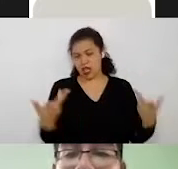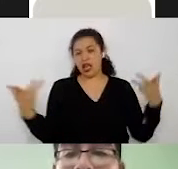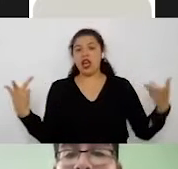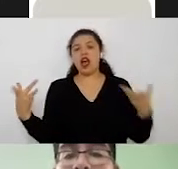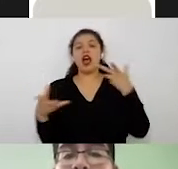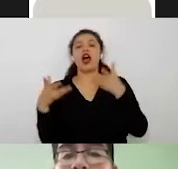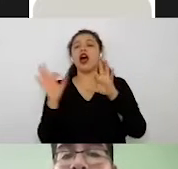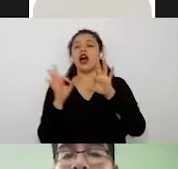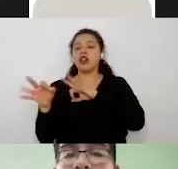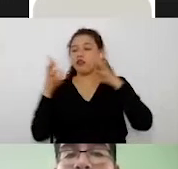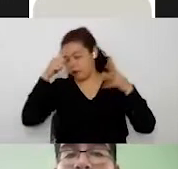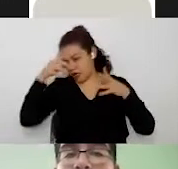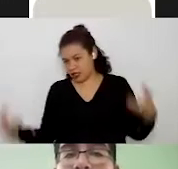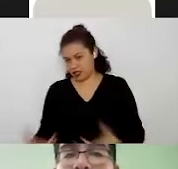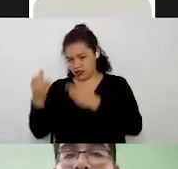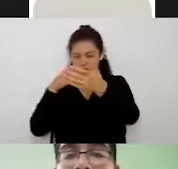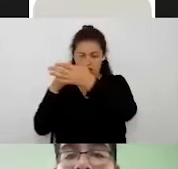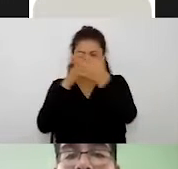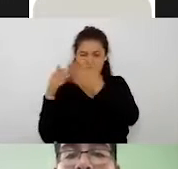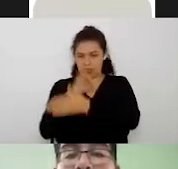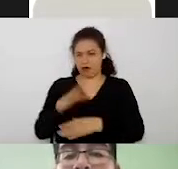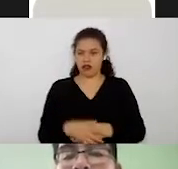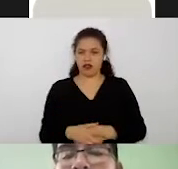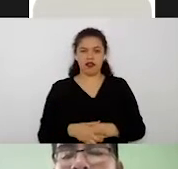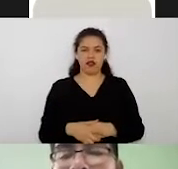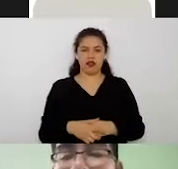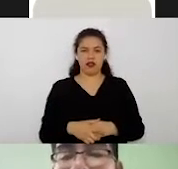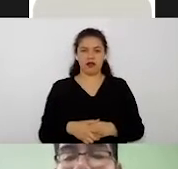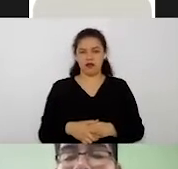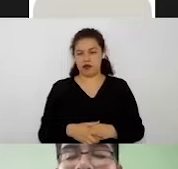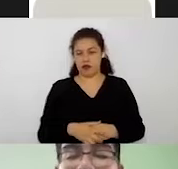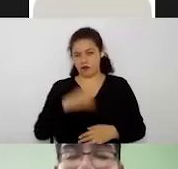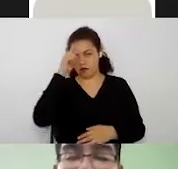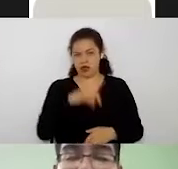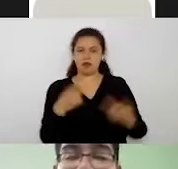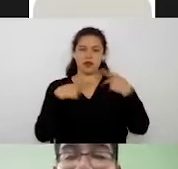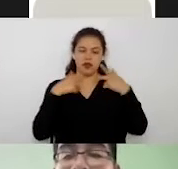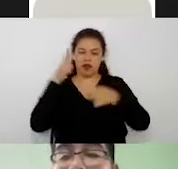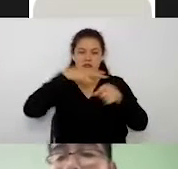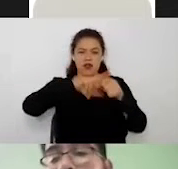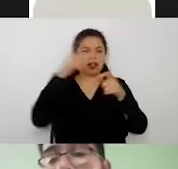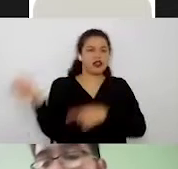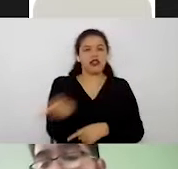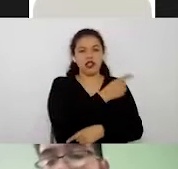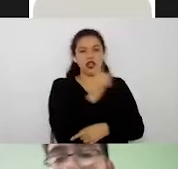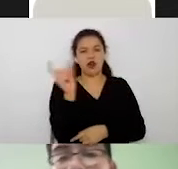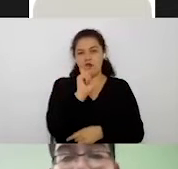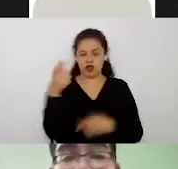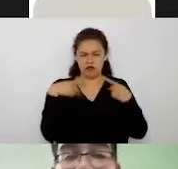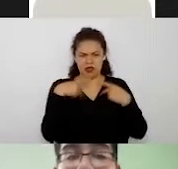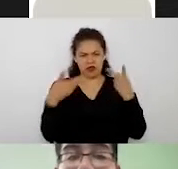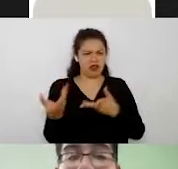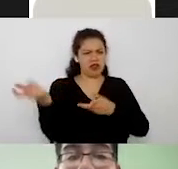rescate, a, a mandar a gente a un hospital cuando en realidad no se llevaron a nadie a ningún